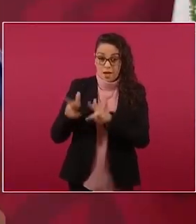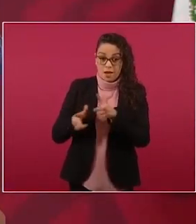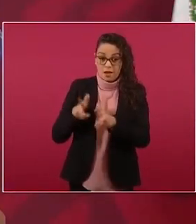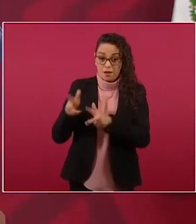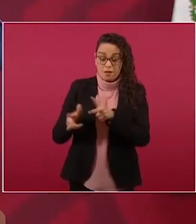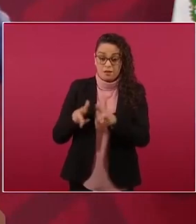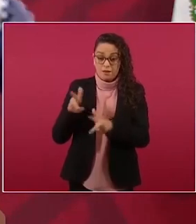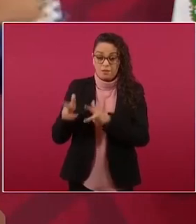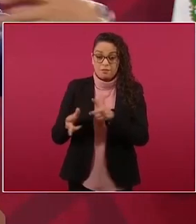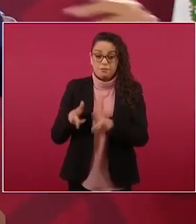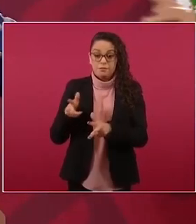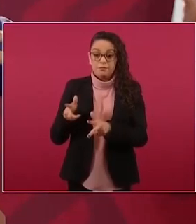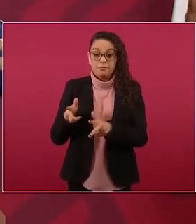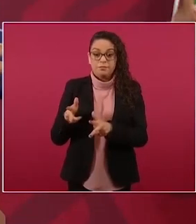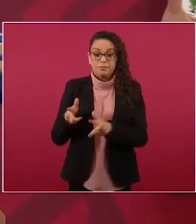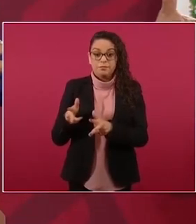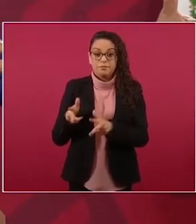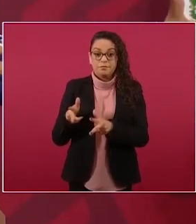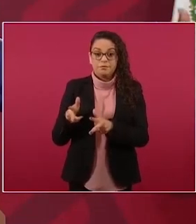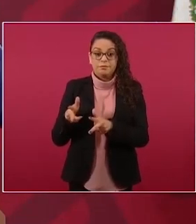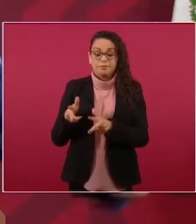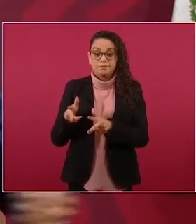y se internan